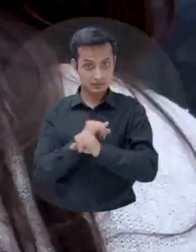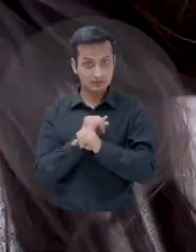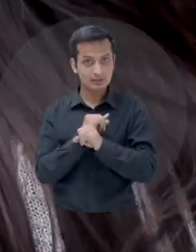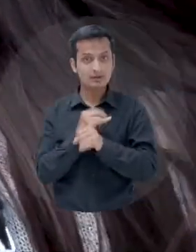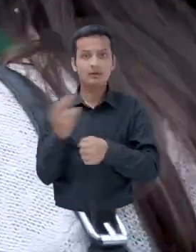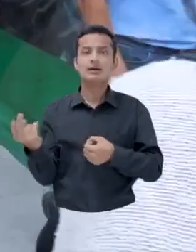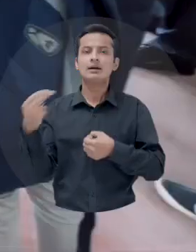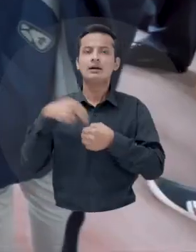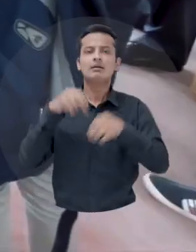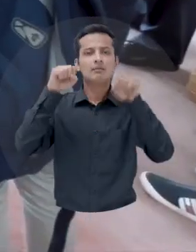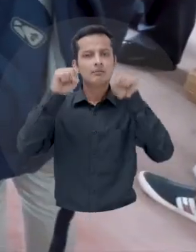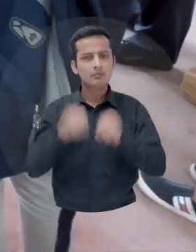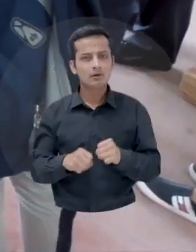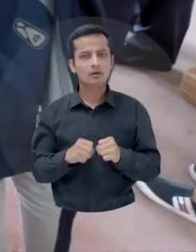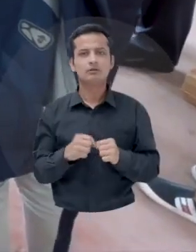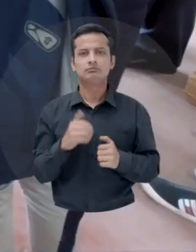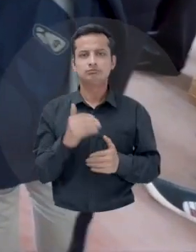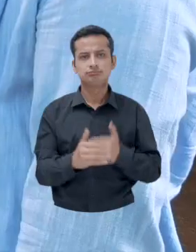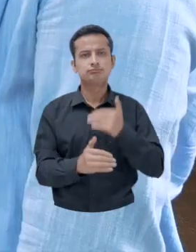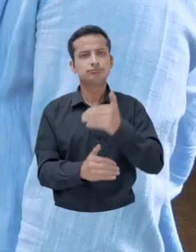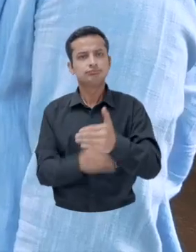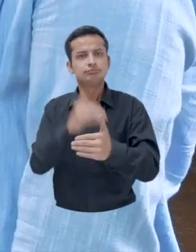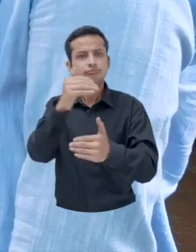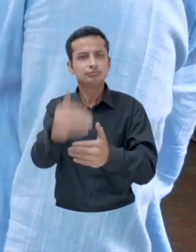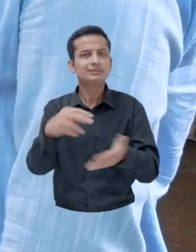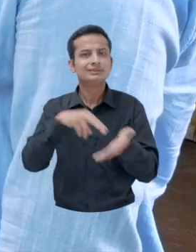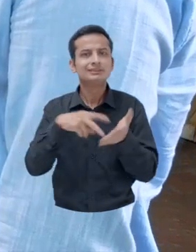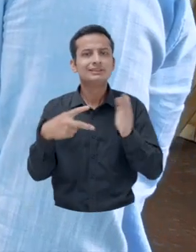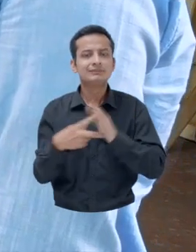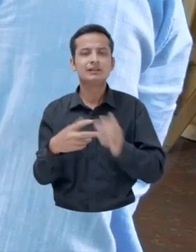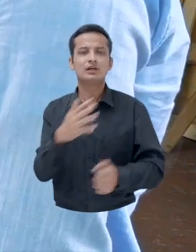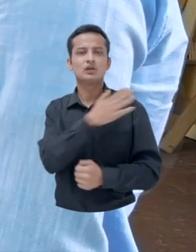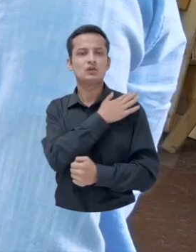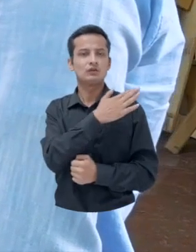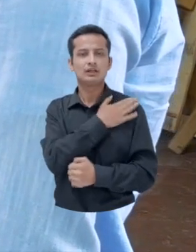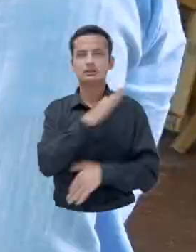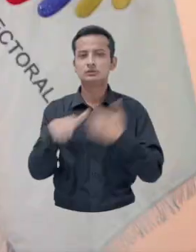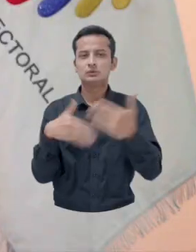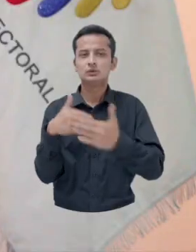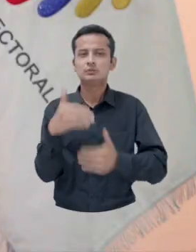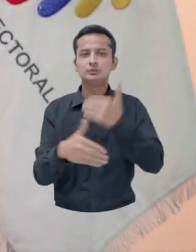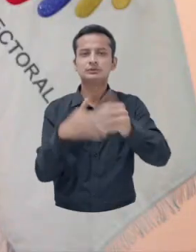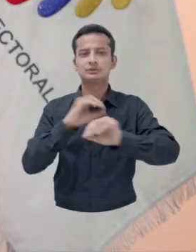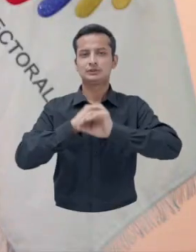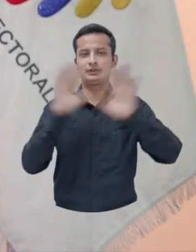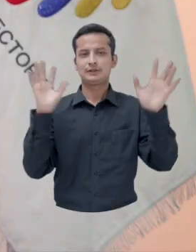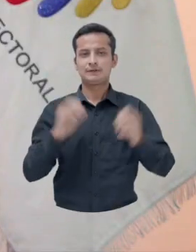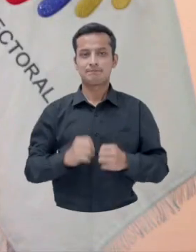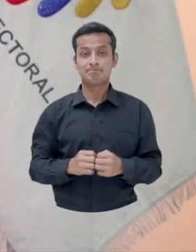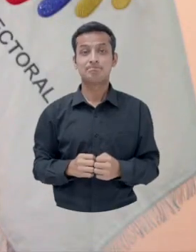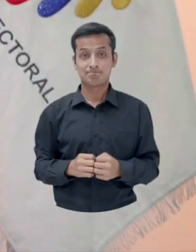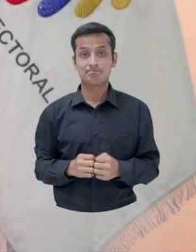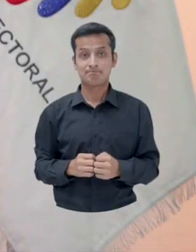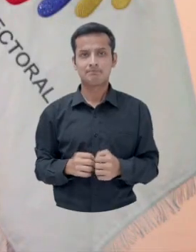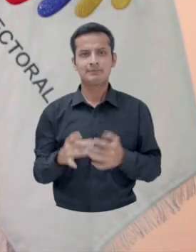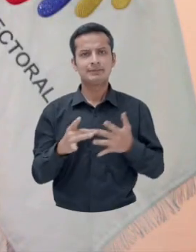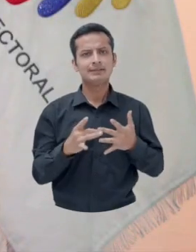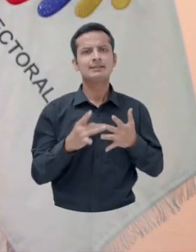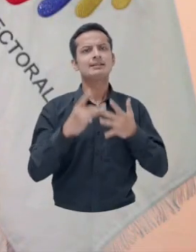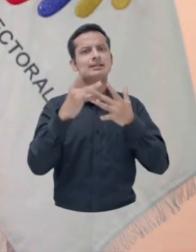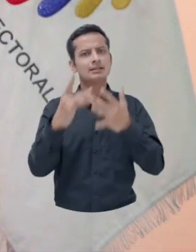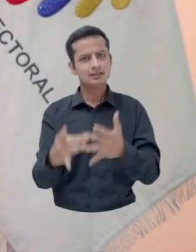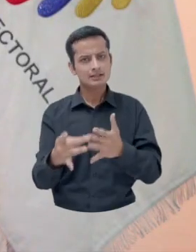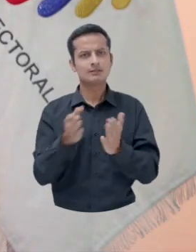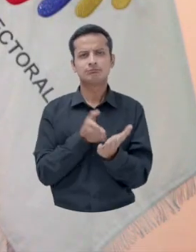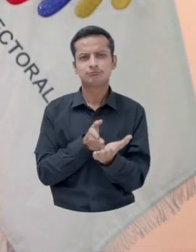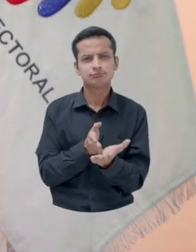e internacional, seguirán constituyéndose en la base de la confianza y la transparencia, que